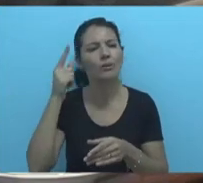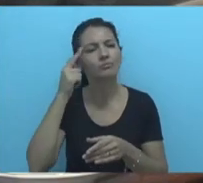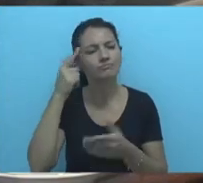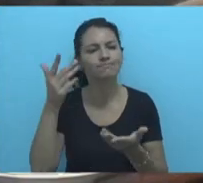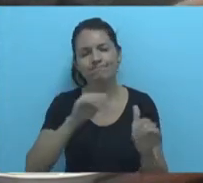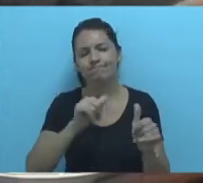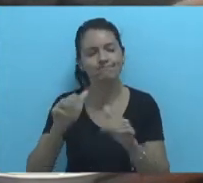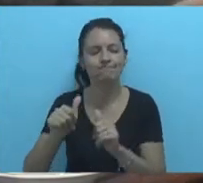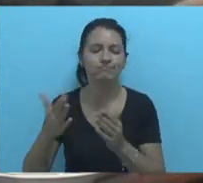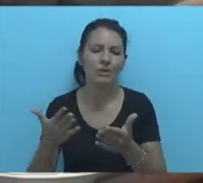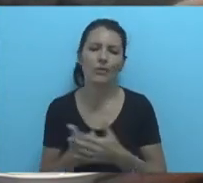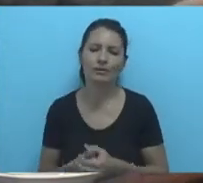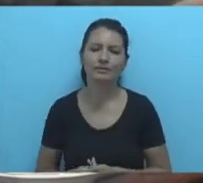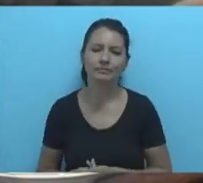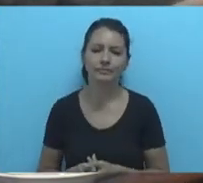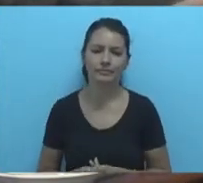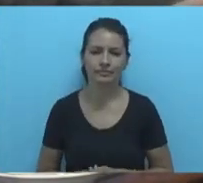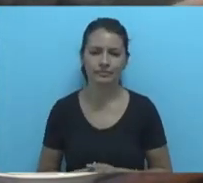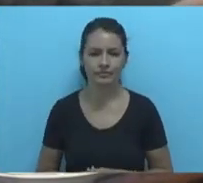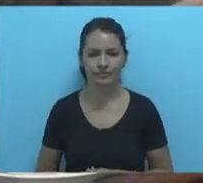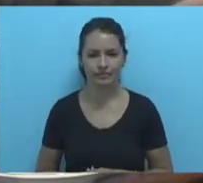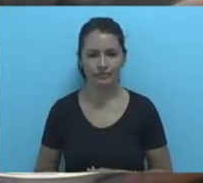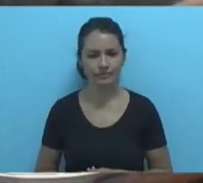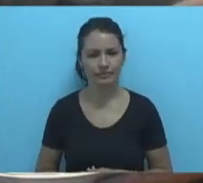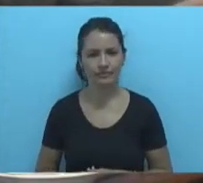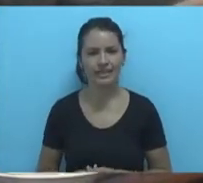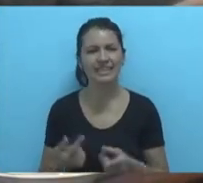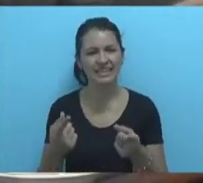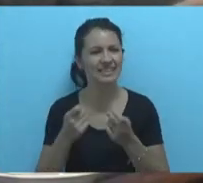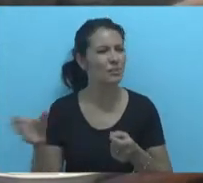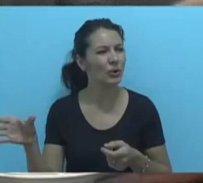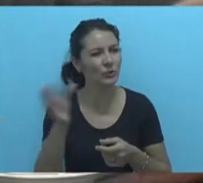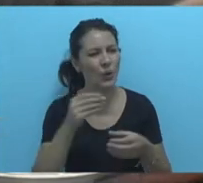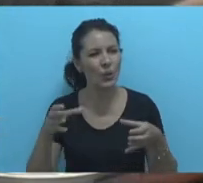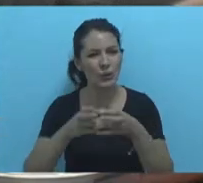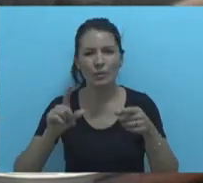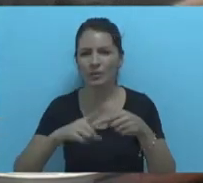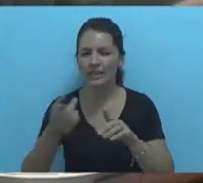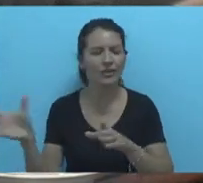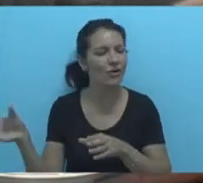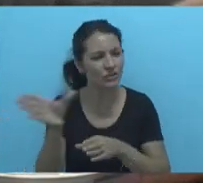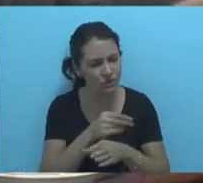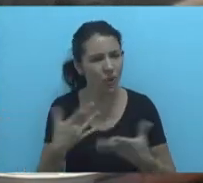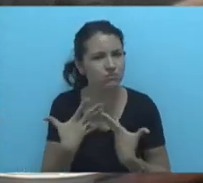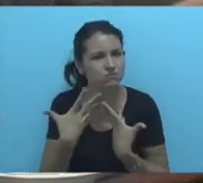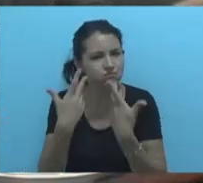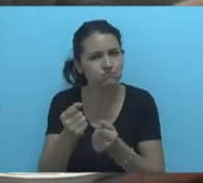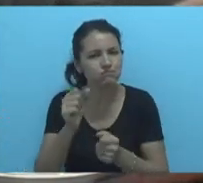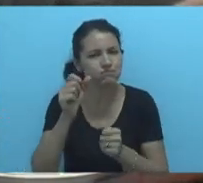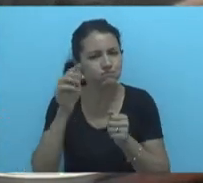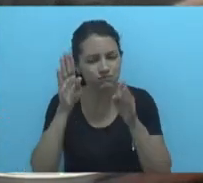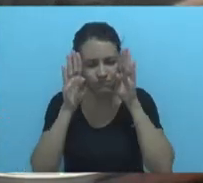el federalismo, en este sentido, no hacemos diferencia de gobiernos. La verdad que la aplicación del